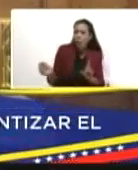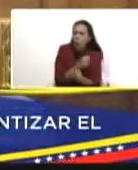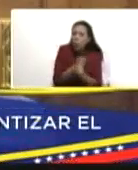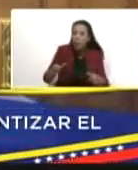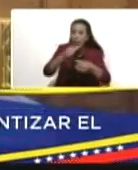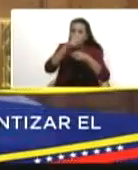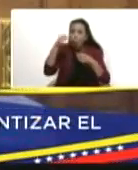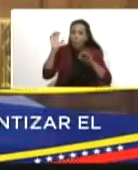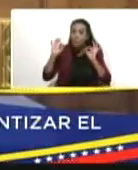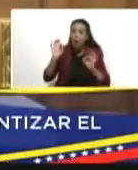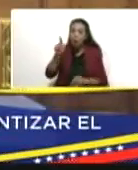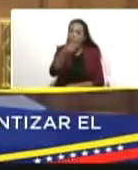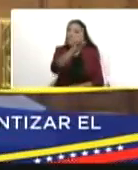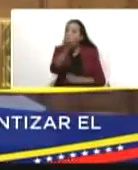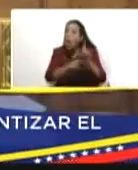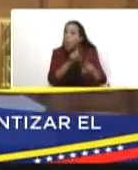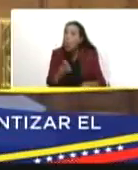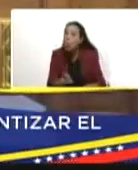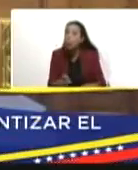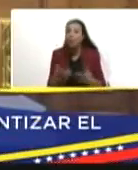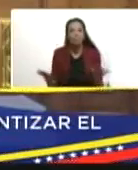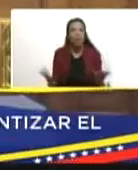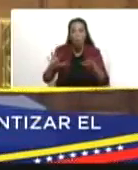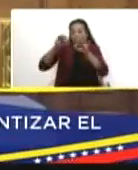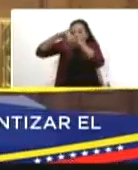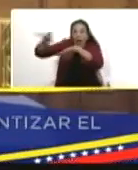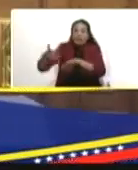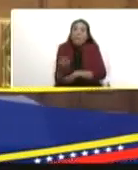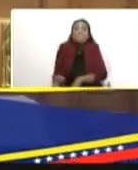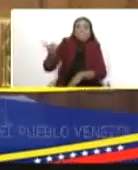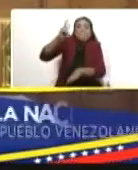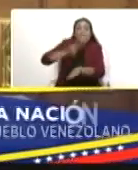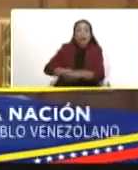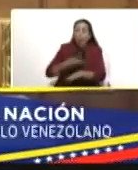narcotráfico en Colombia lo dejaron